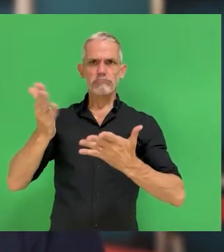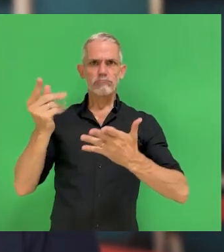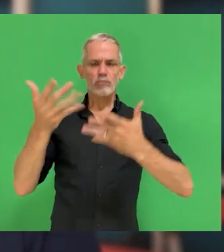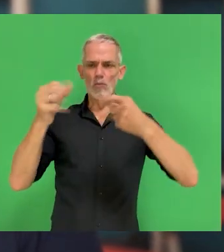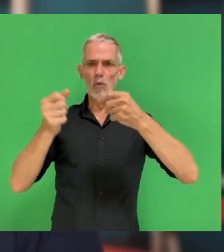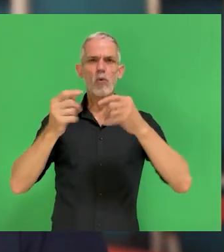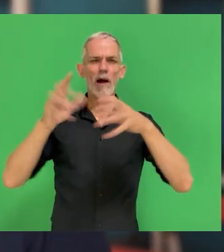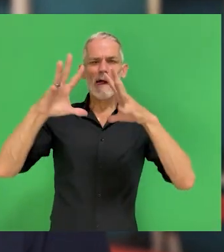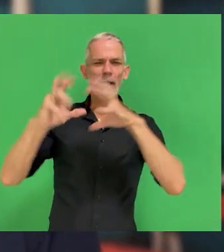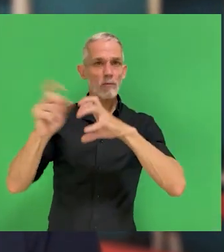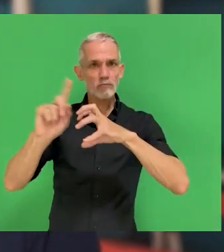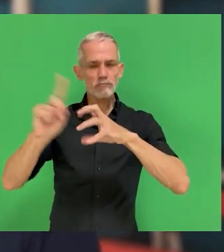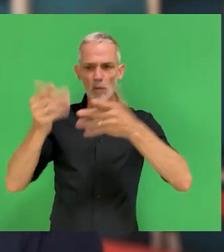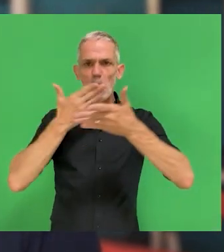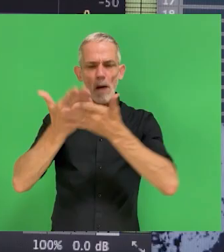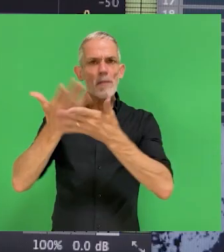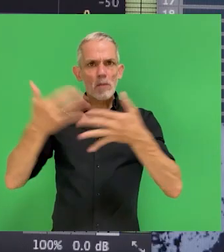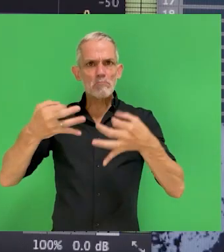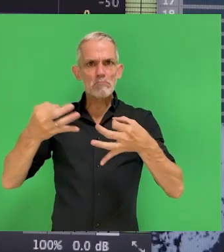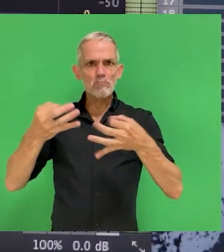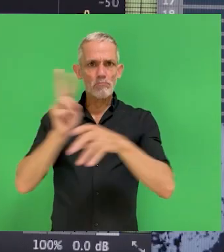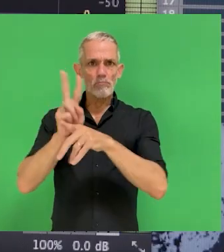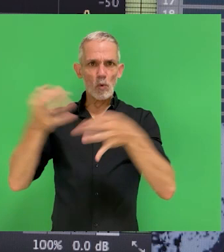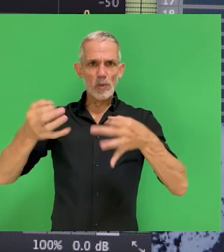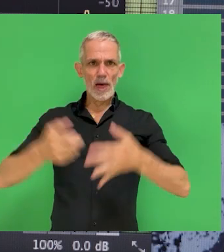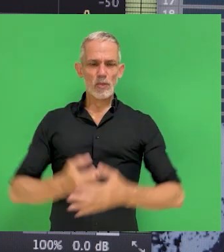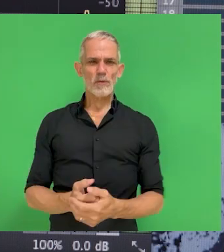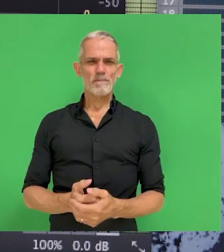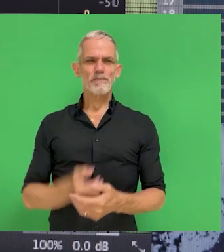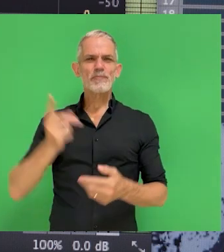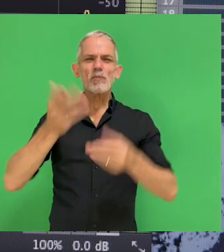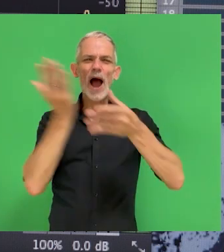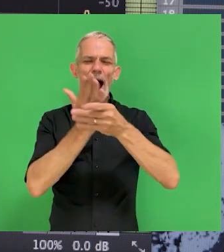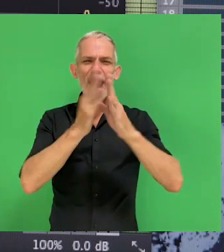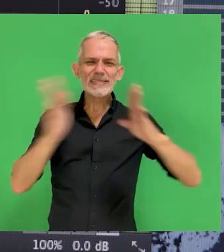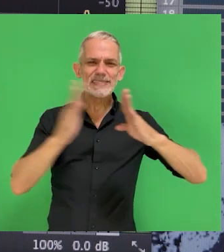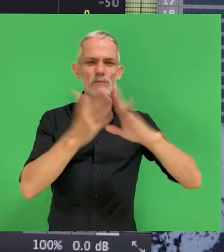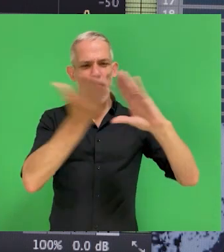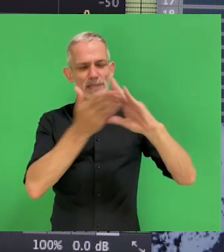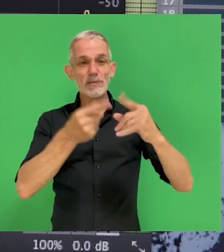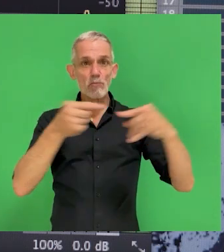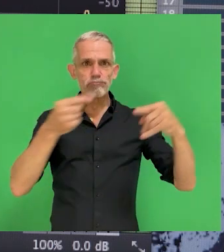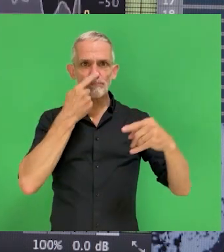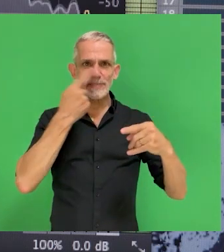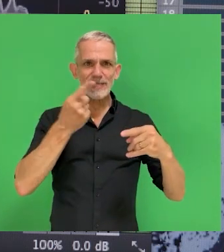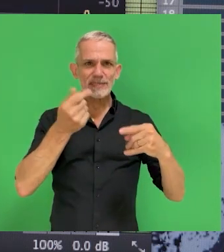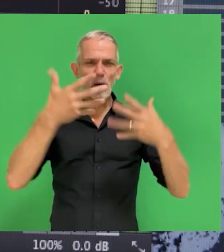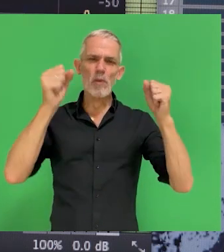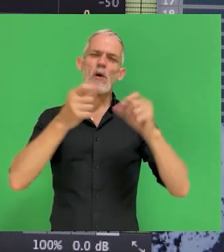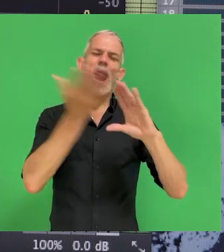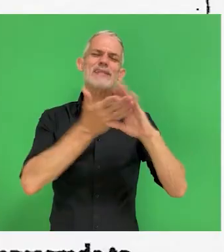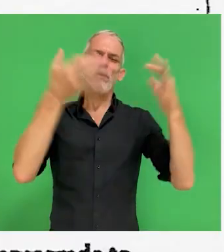buen estado y hay muchísima información. A nivel archivo, otro archivo interesante, que en realidad no fue un